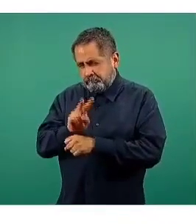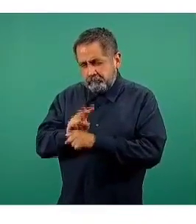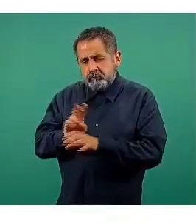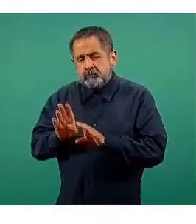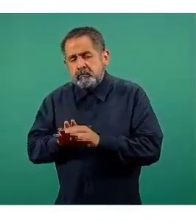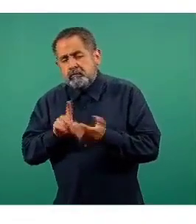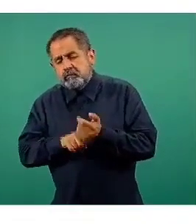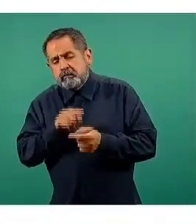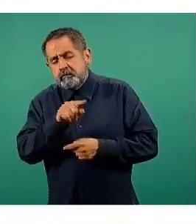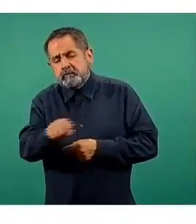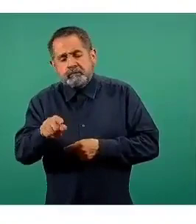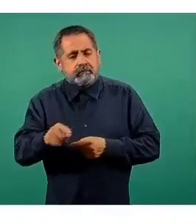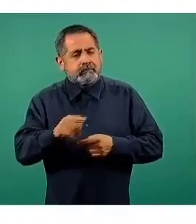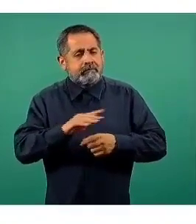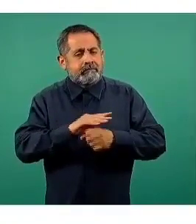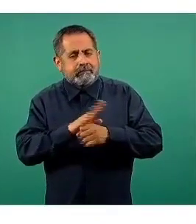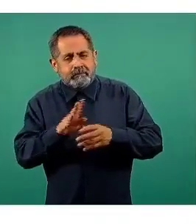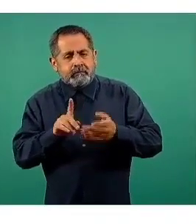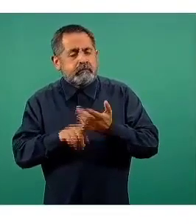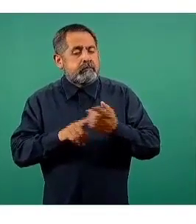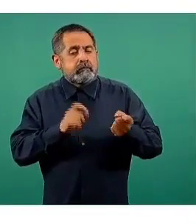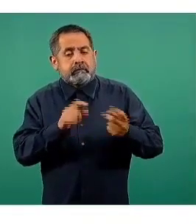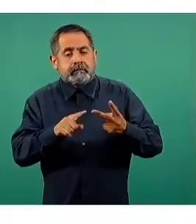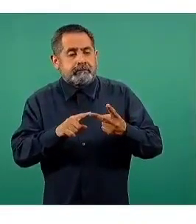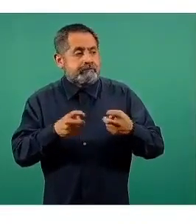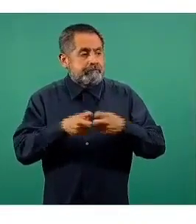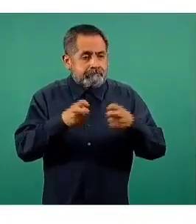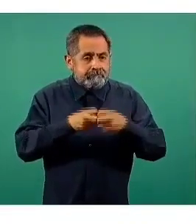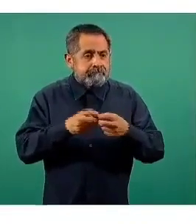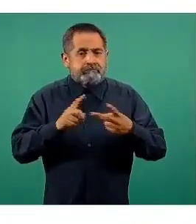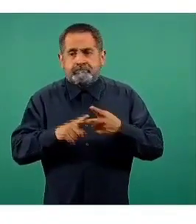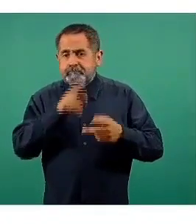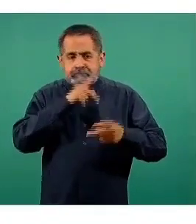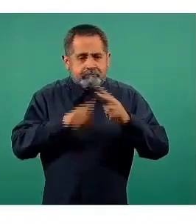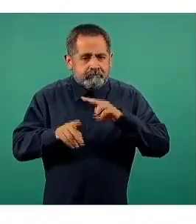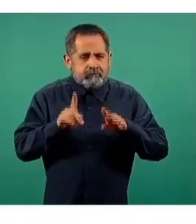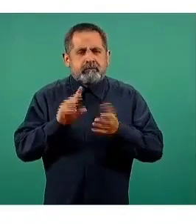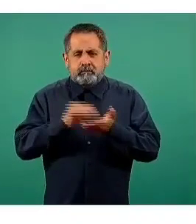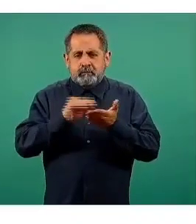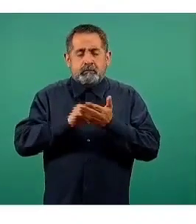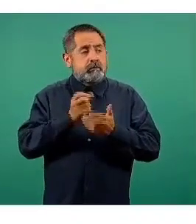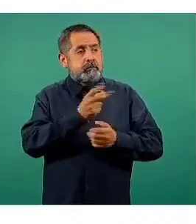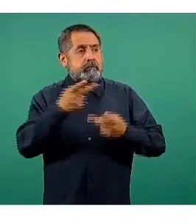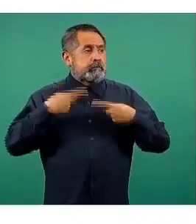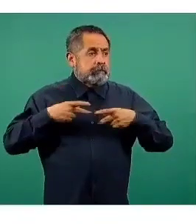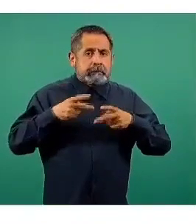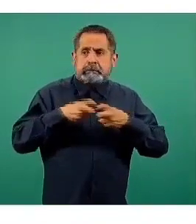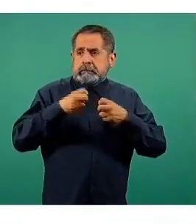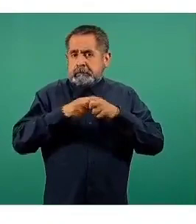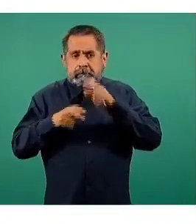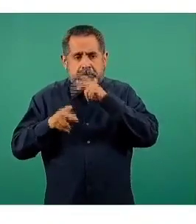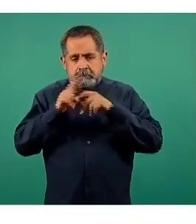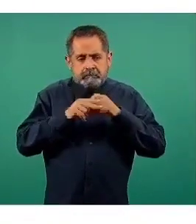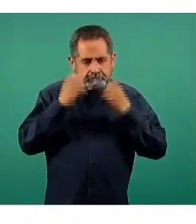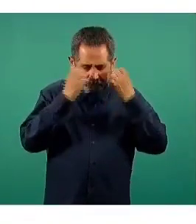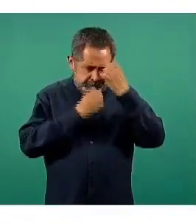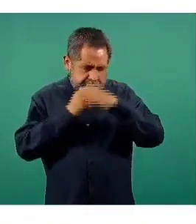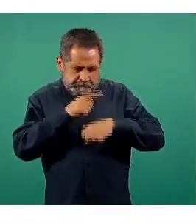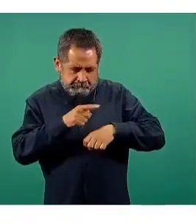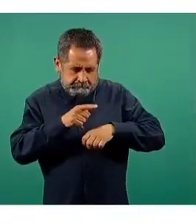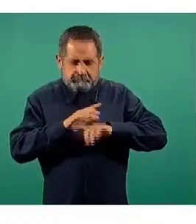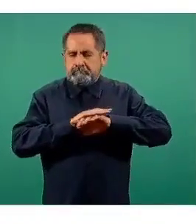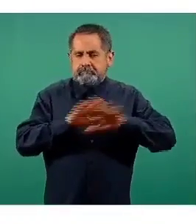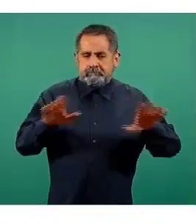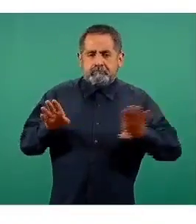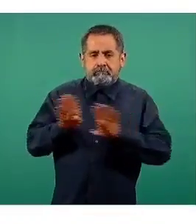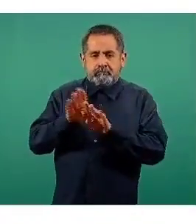de las variantes de interés y las variantes de preocupación de SARS-CoV-2 que circulan en el país, y desplegar la